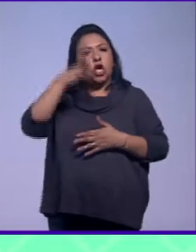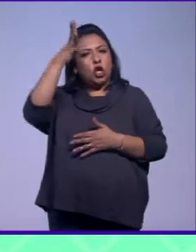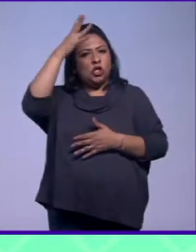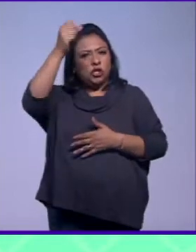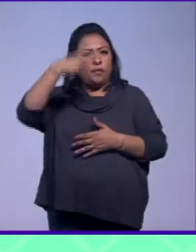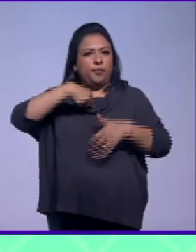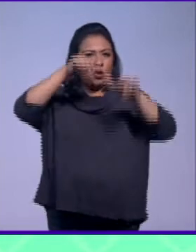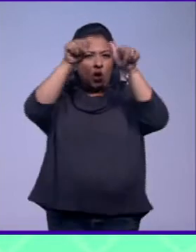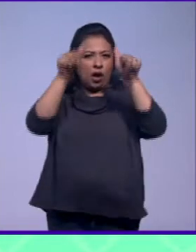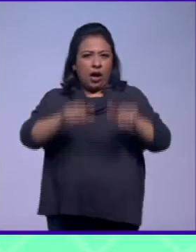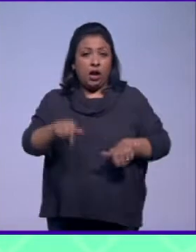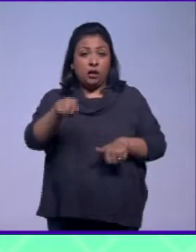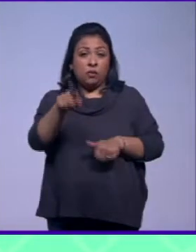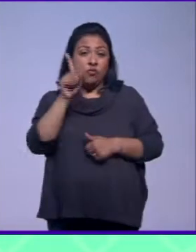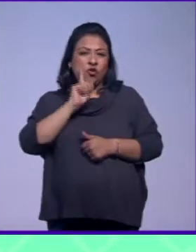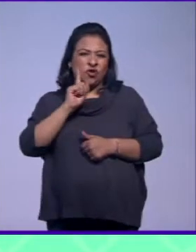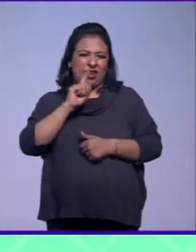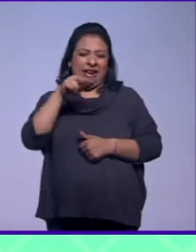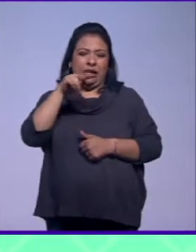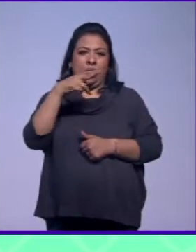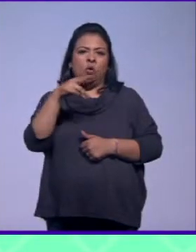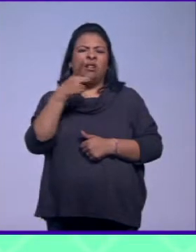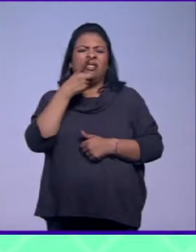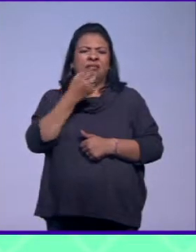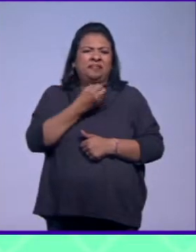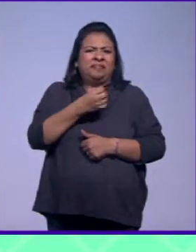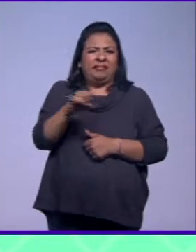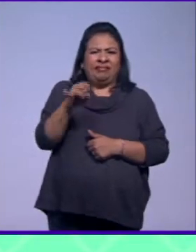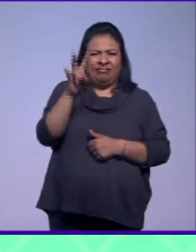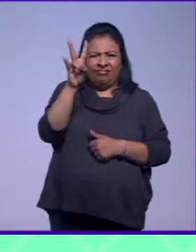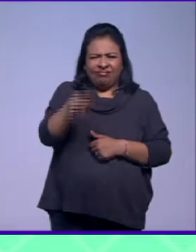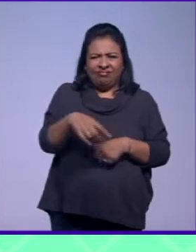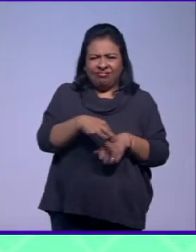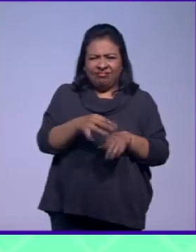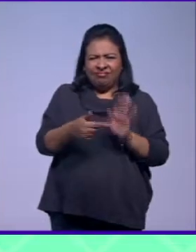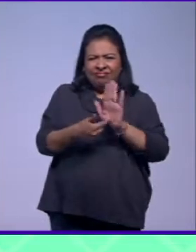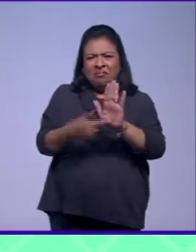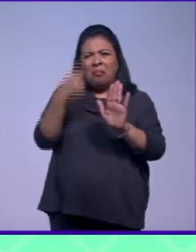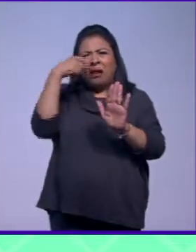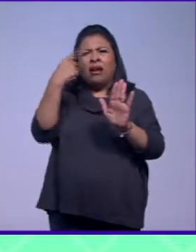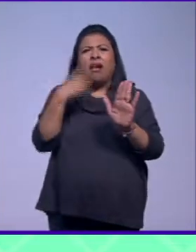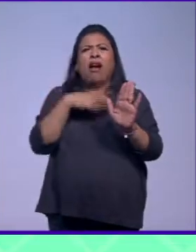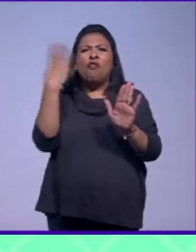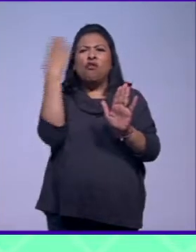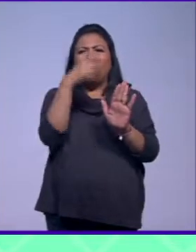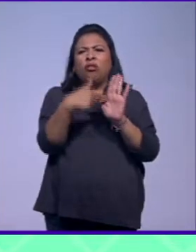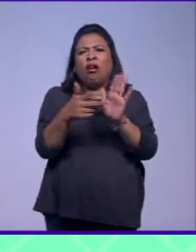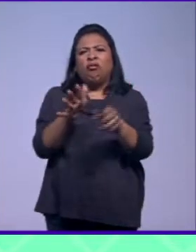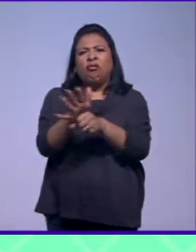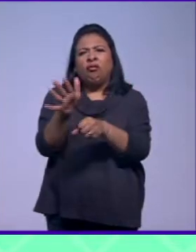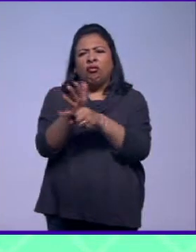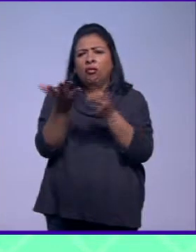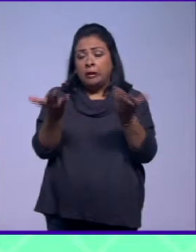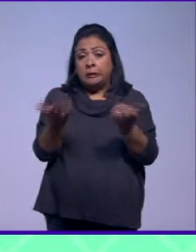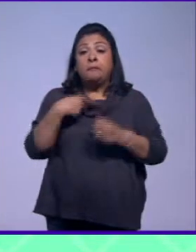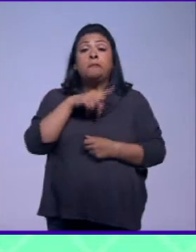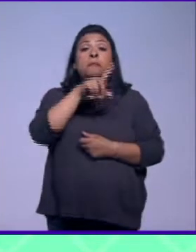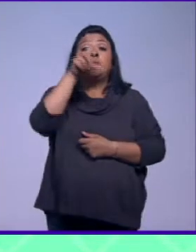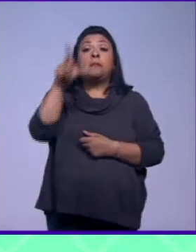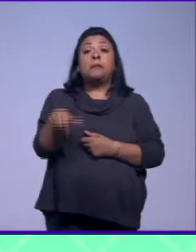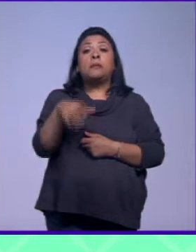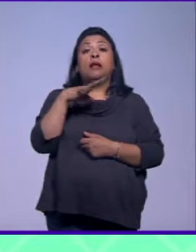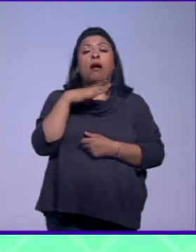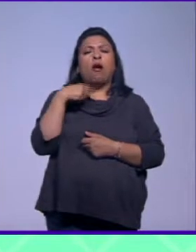arte en donde ella cree que es absurdo representar la realidad cuando ya tenemos la fotografía después de permanecer